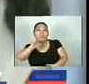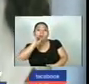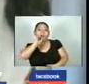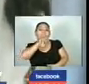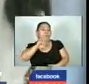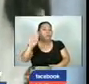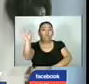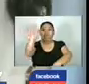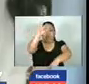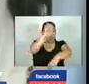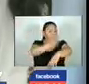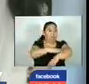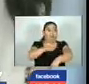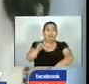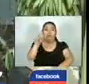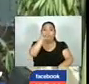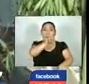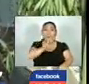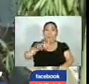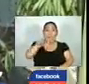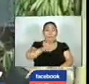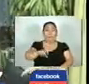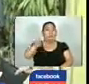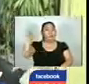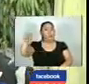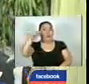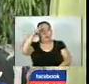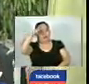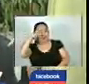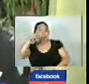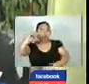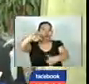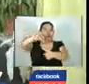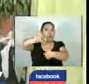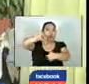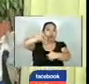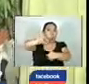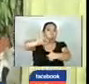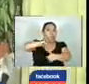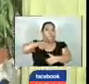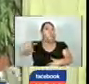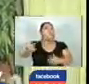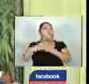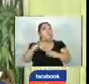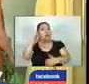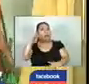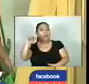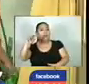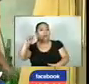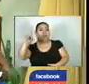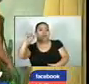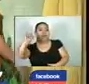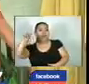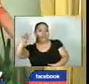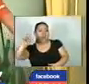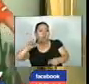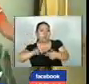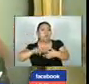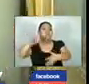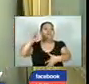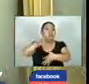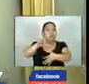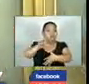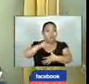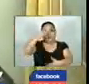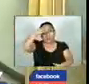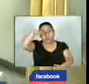el contagio se ha incrementado en las primeras semanas del año en México y Centroamérica, en la región andina y en los países del Caribe Latino, que incluye